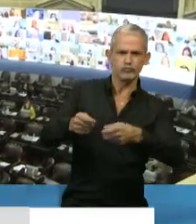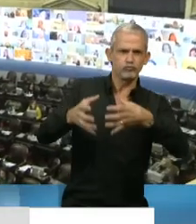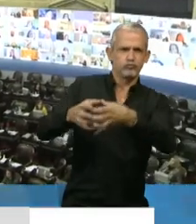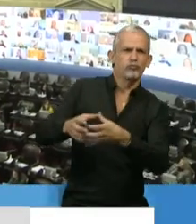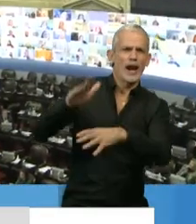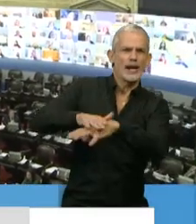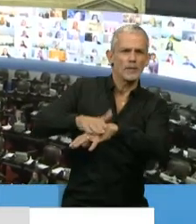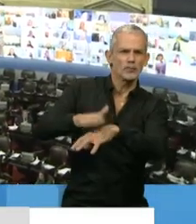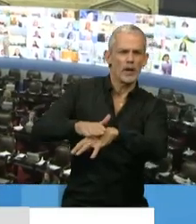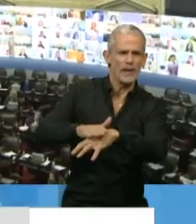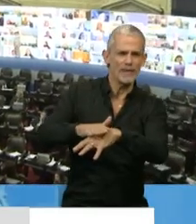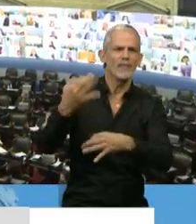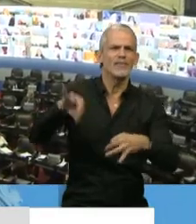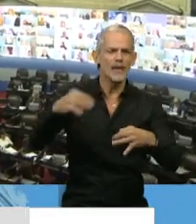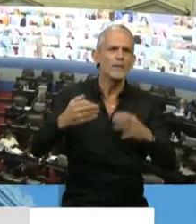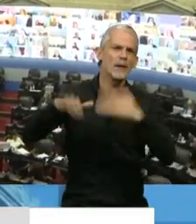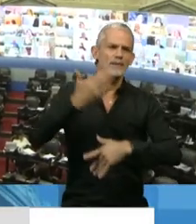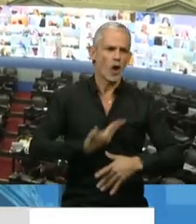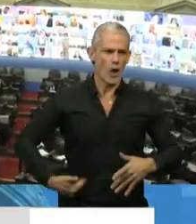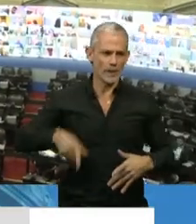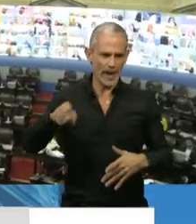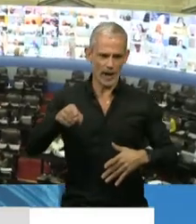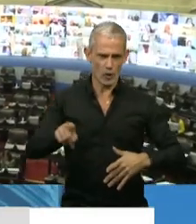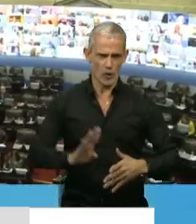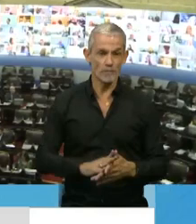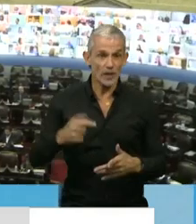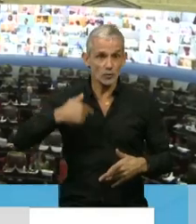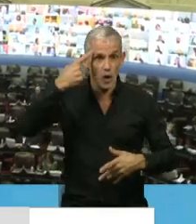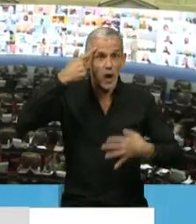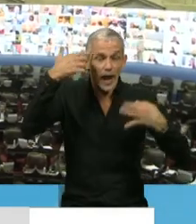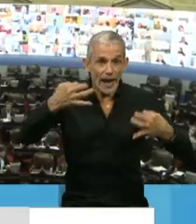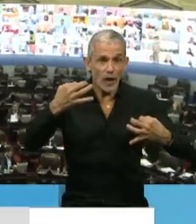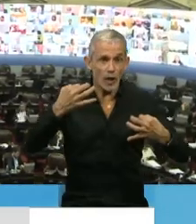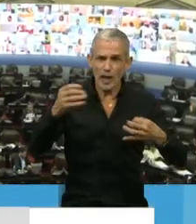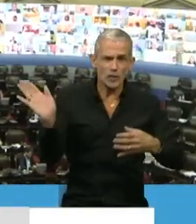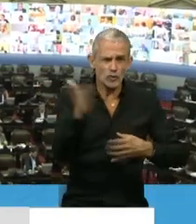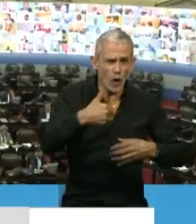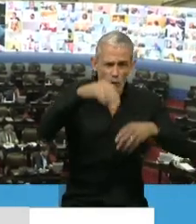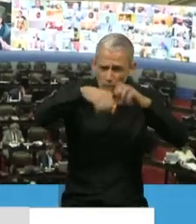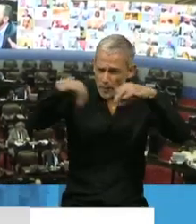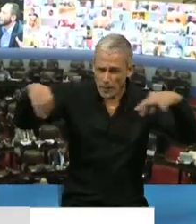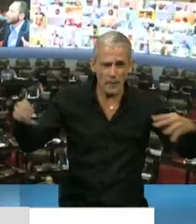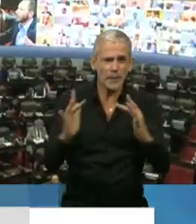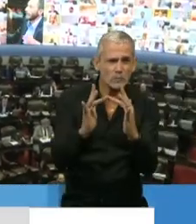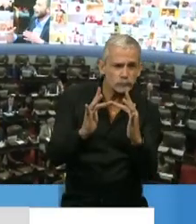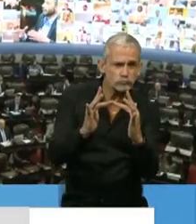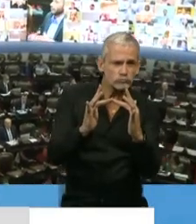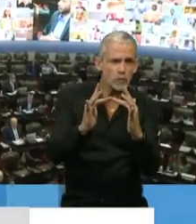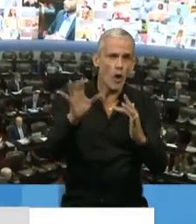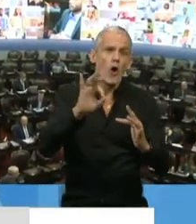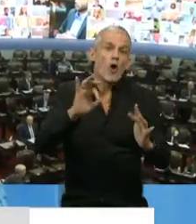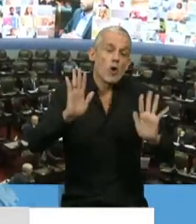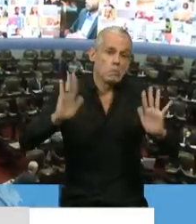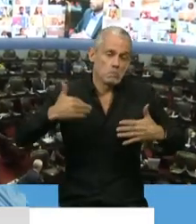mayor institucionalidad. Estoy convencido que ninguno de los que estamos acá, o por lo menos